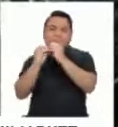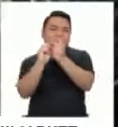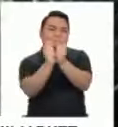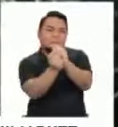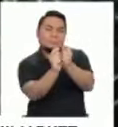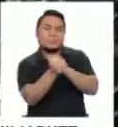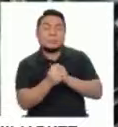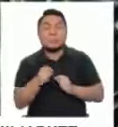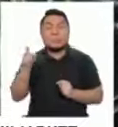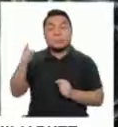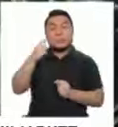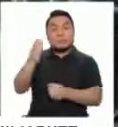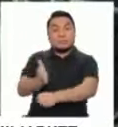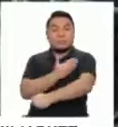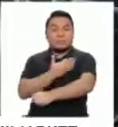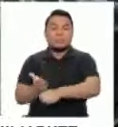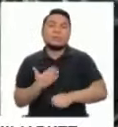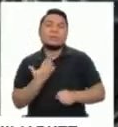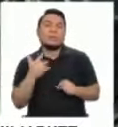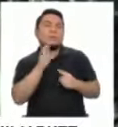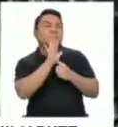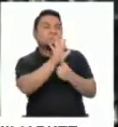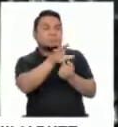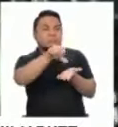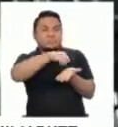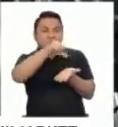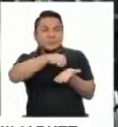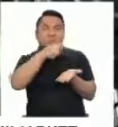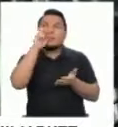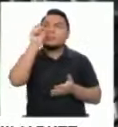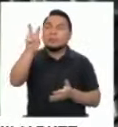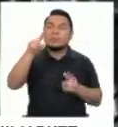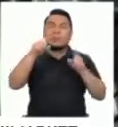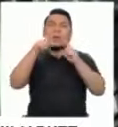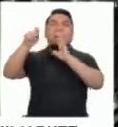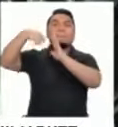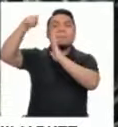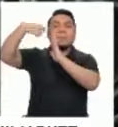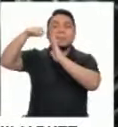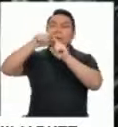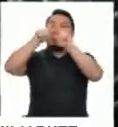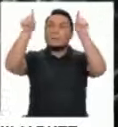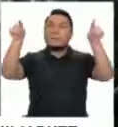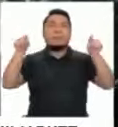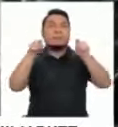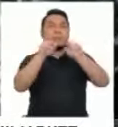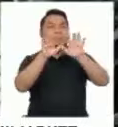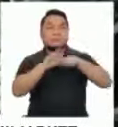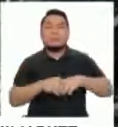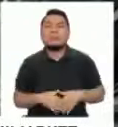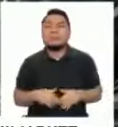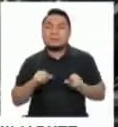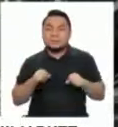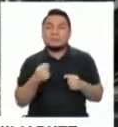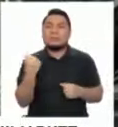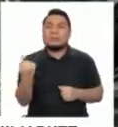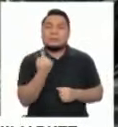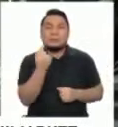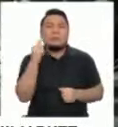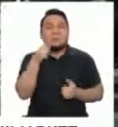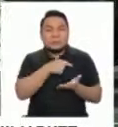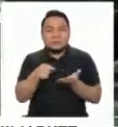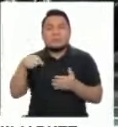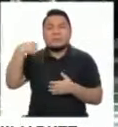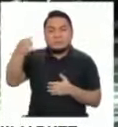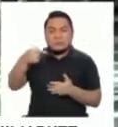desde la música, el espectáculo, las artes visuales, el World Gallery, que vamos a cada dos semanas, lo que vamos a